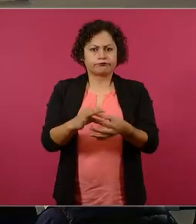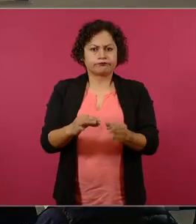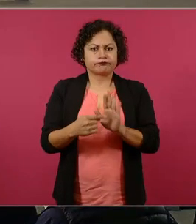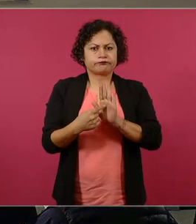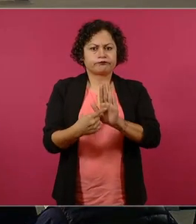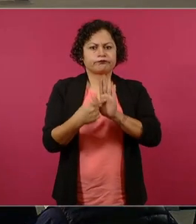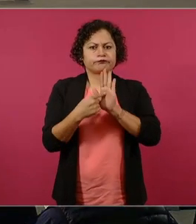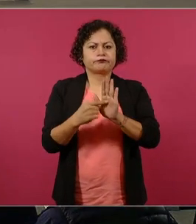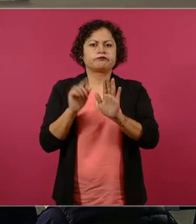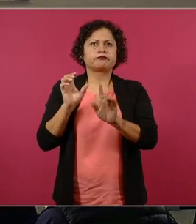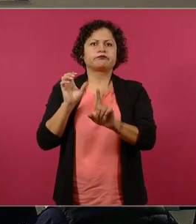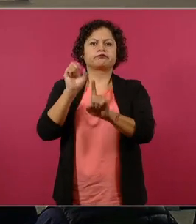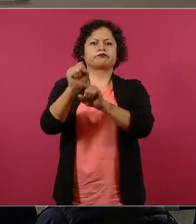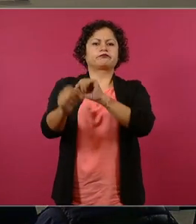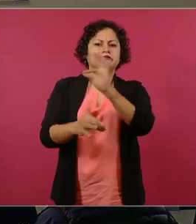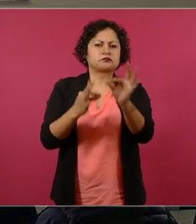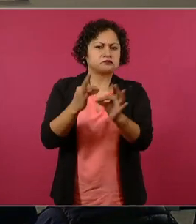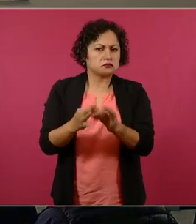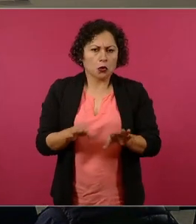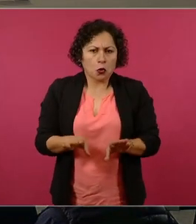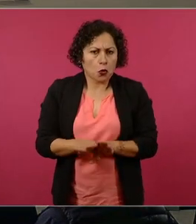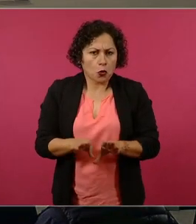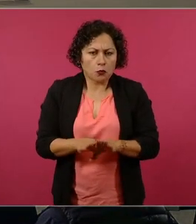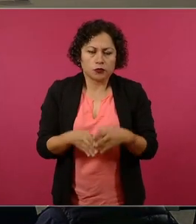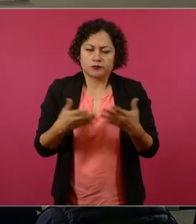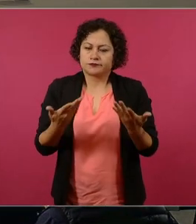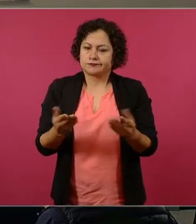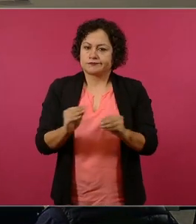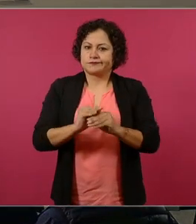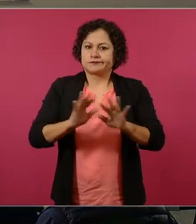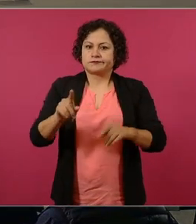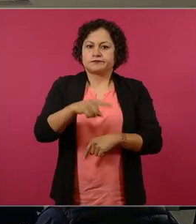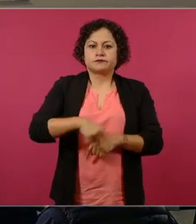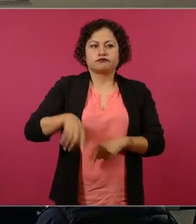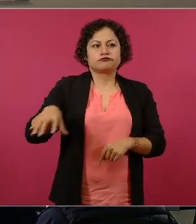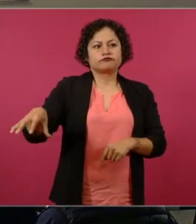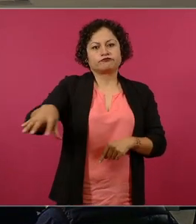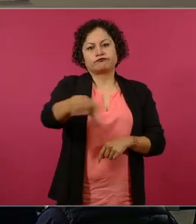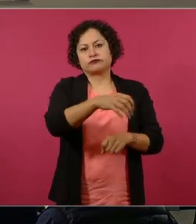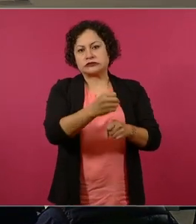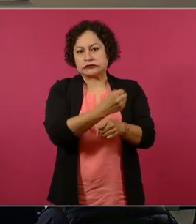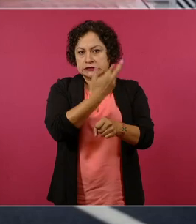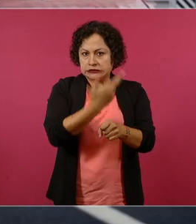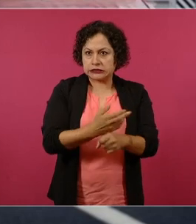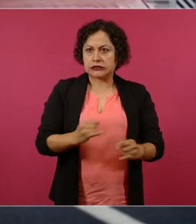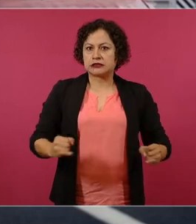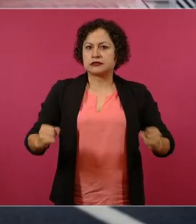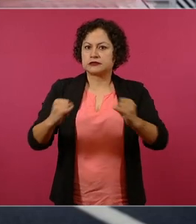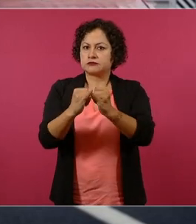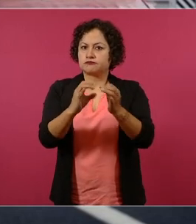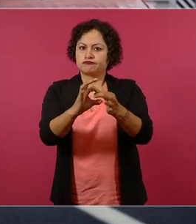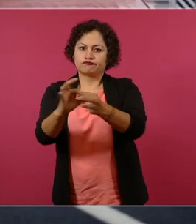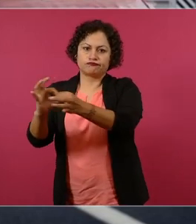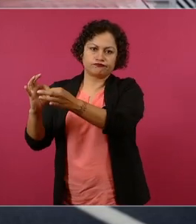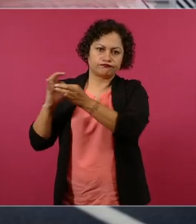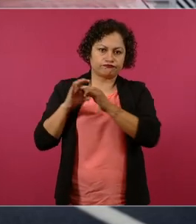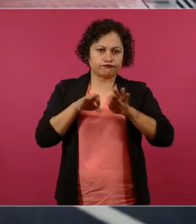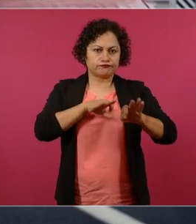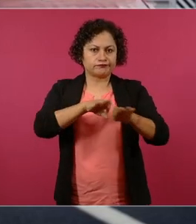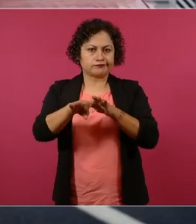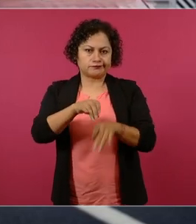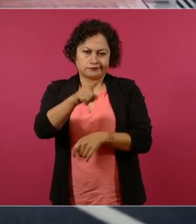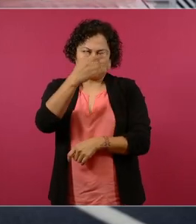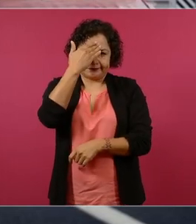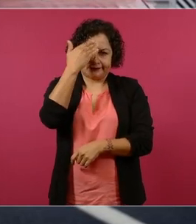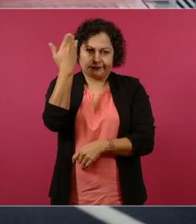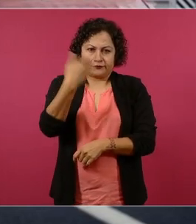sido una colaboración interinstitucional como ustedes saben el desarrollo de la infraestructura y de